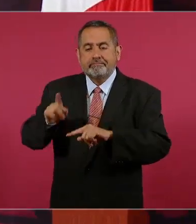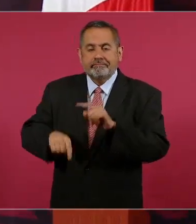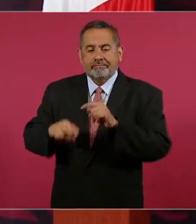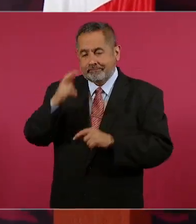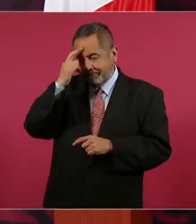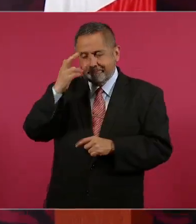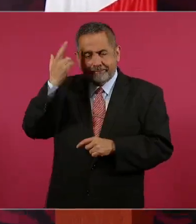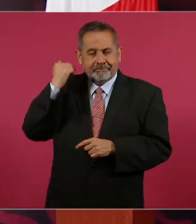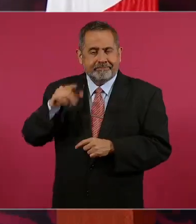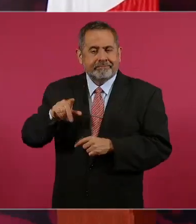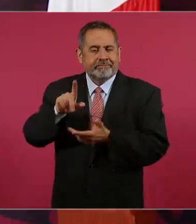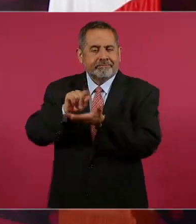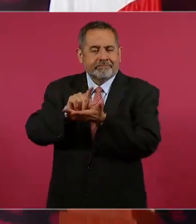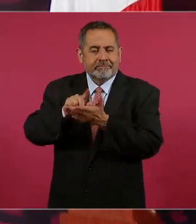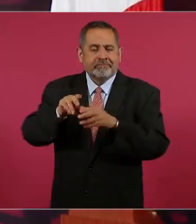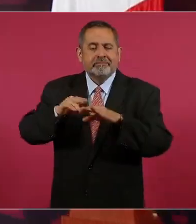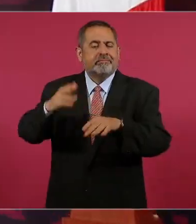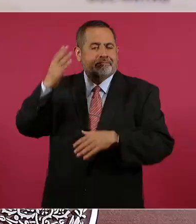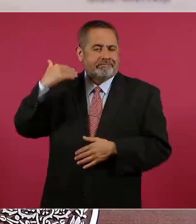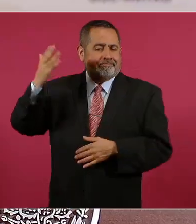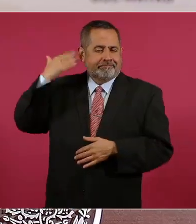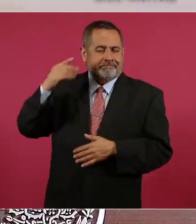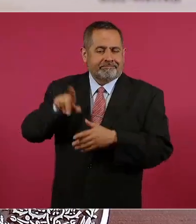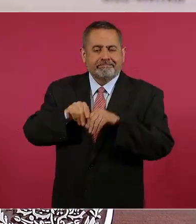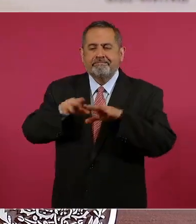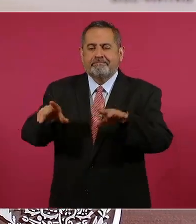unos twitteres pasados.